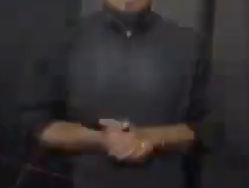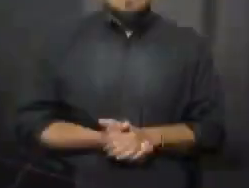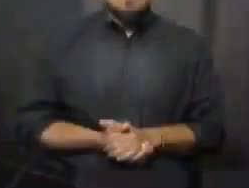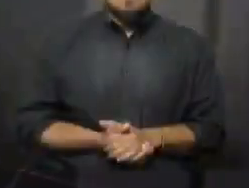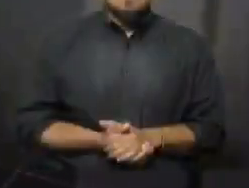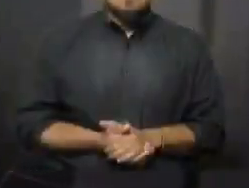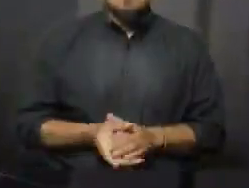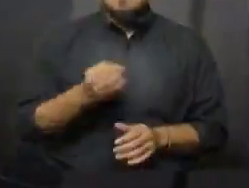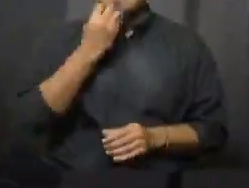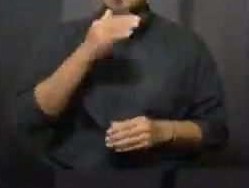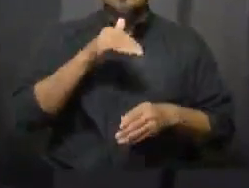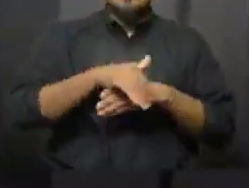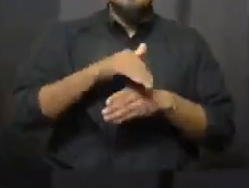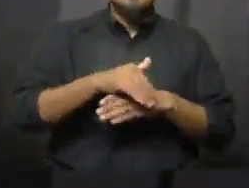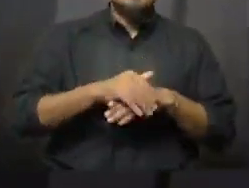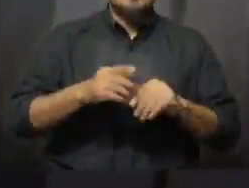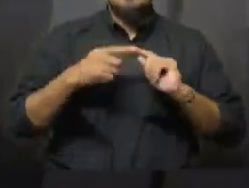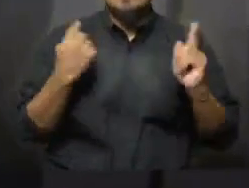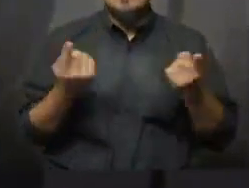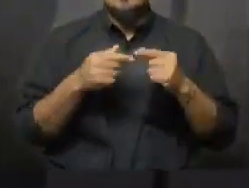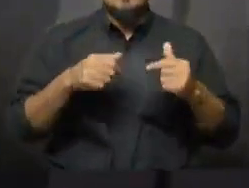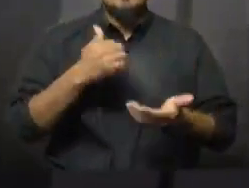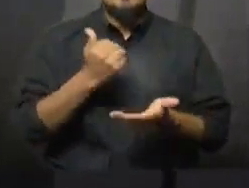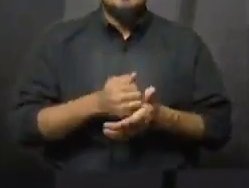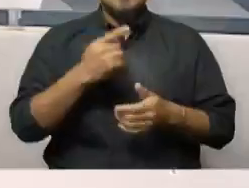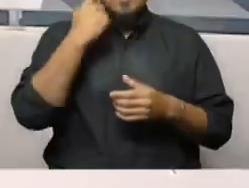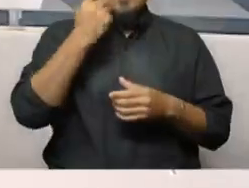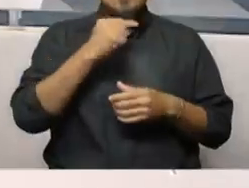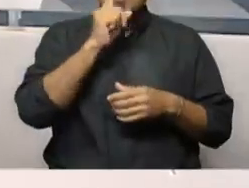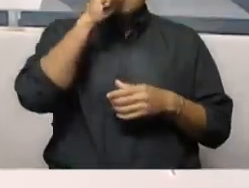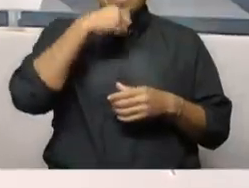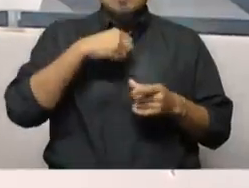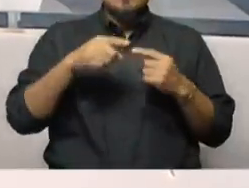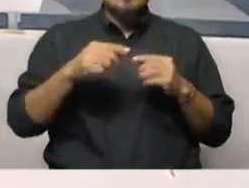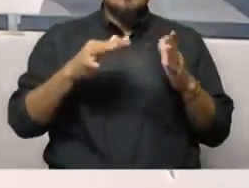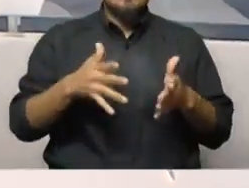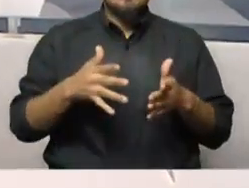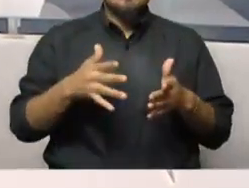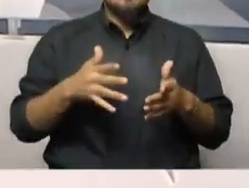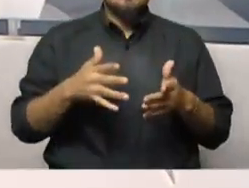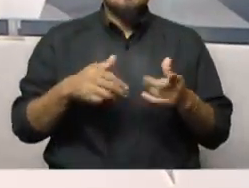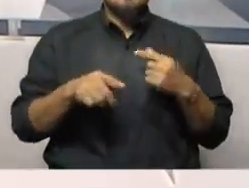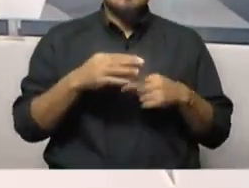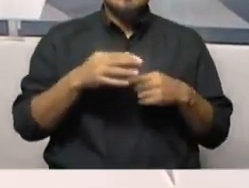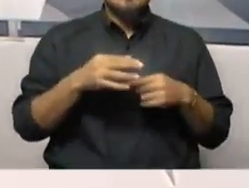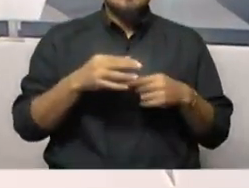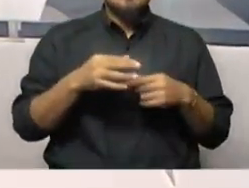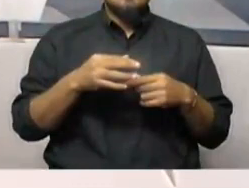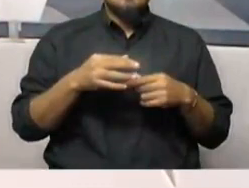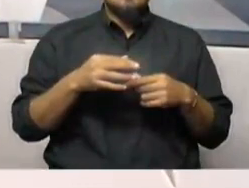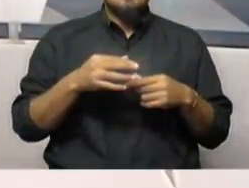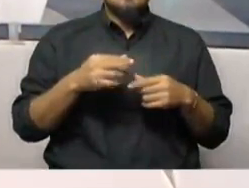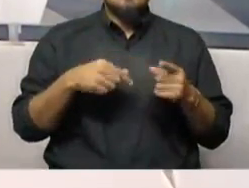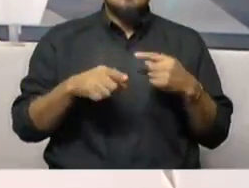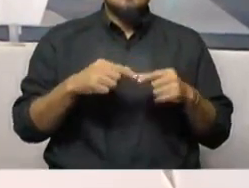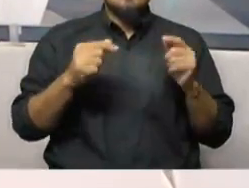Buenas noches para todos y todas. Aquí estamos una vez más en Mirá Montevideo. En el puzzle, ¿cómo dice la canción? En un puzzle diferente,